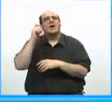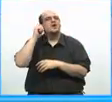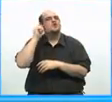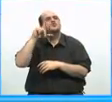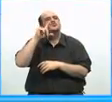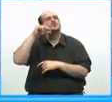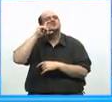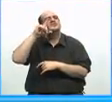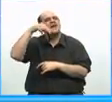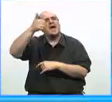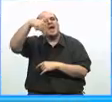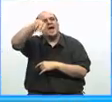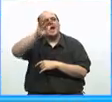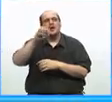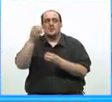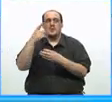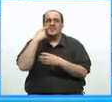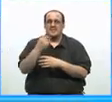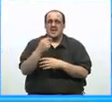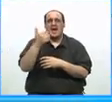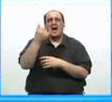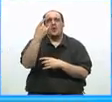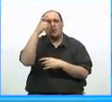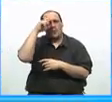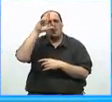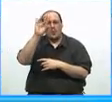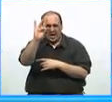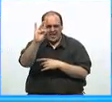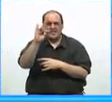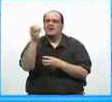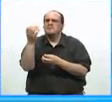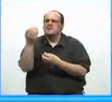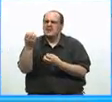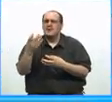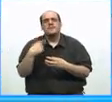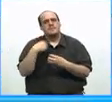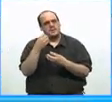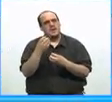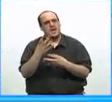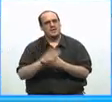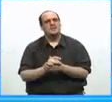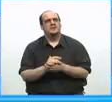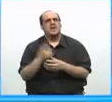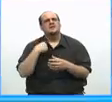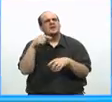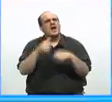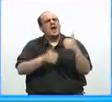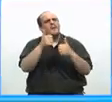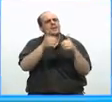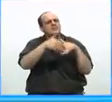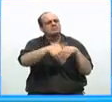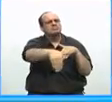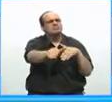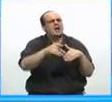Luciano cómo va Buen día Qué tal cómo están Buenas tardes Bueno cómo se analiza este tramo del Campeonato Y qué